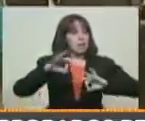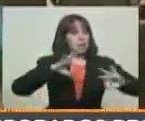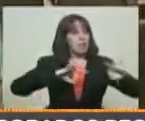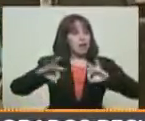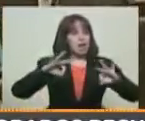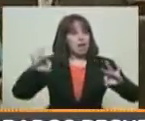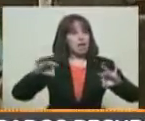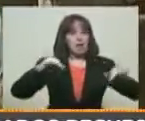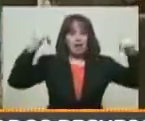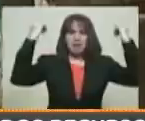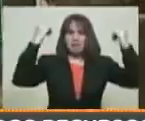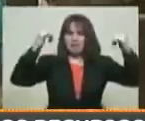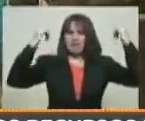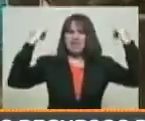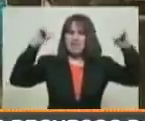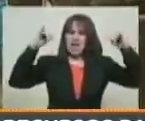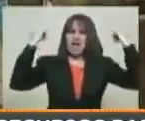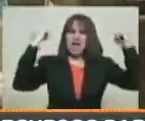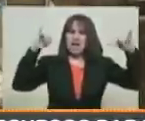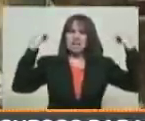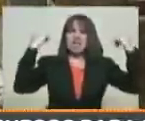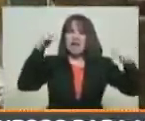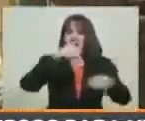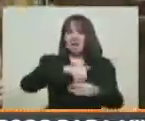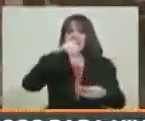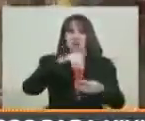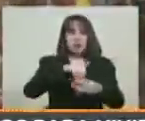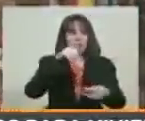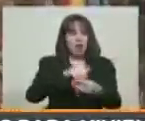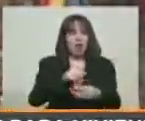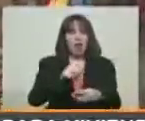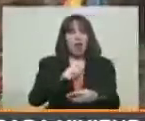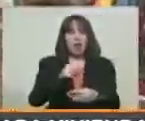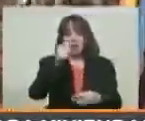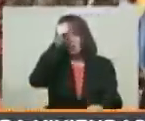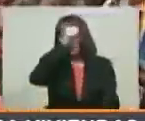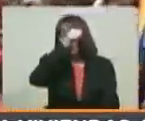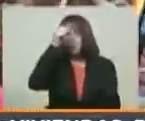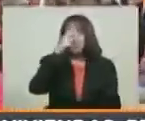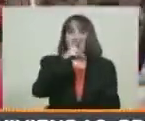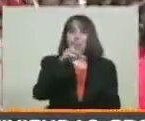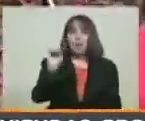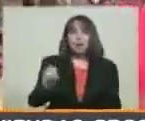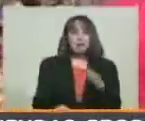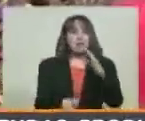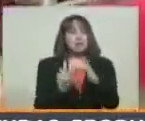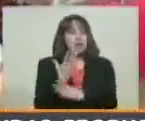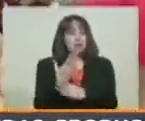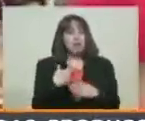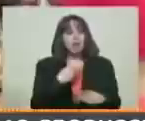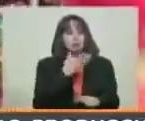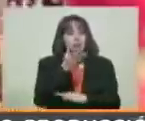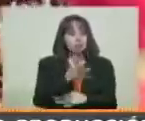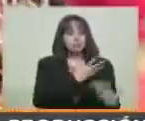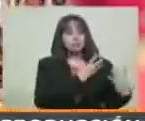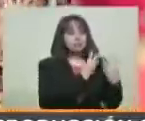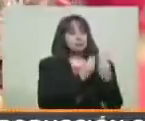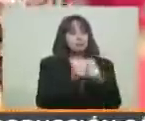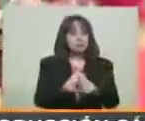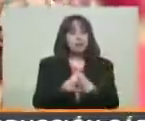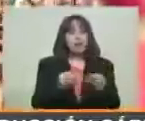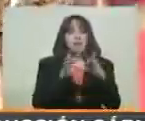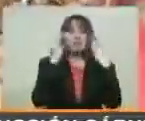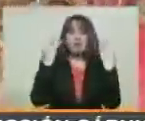una fiesta electoral y el domingo 20 de mayo salgamos a votar en familia, con la